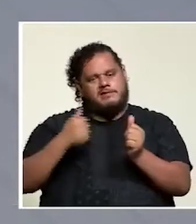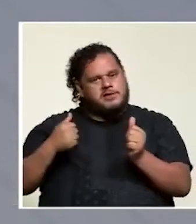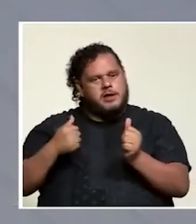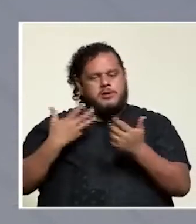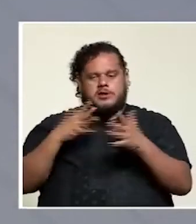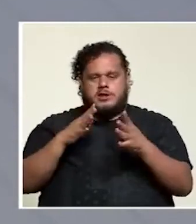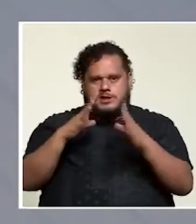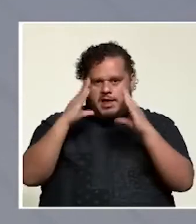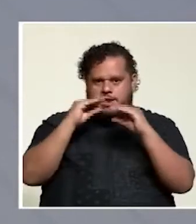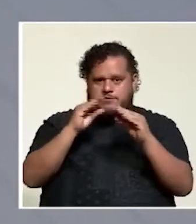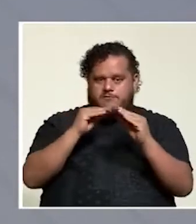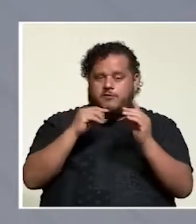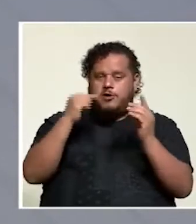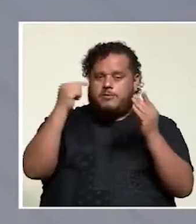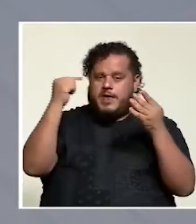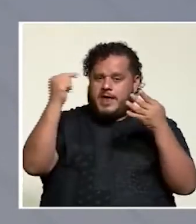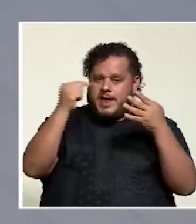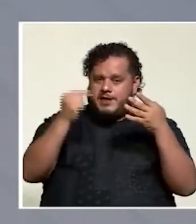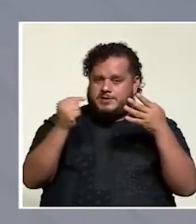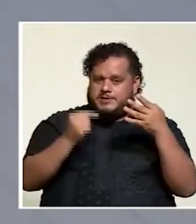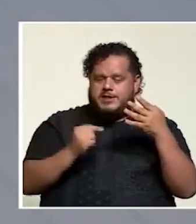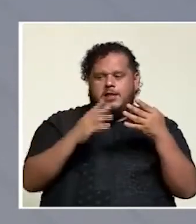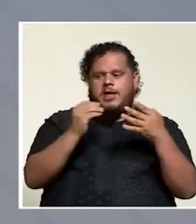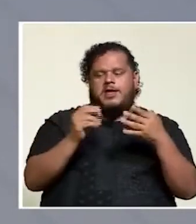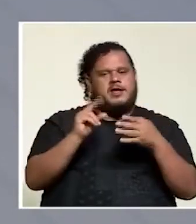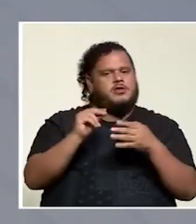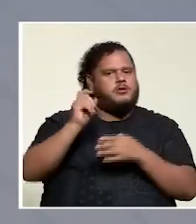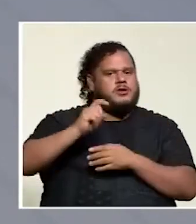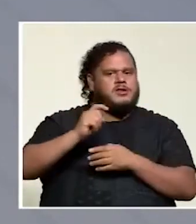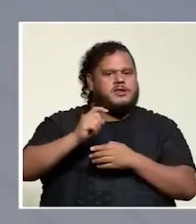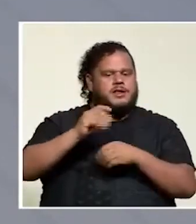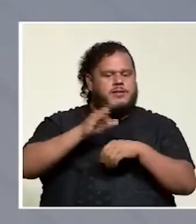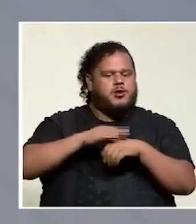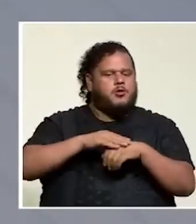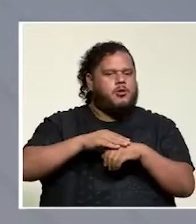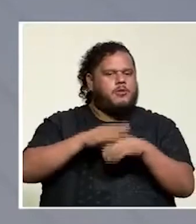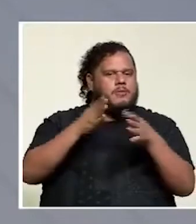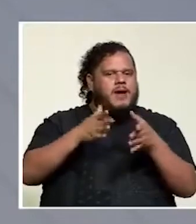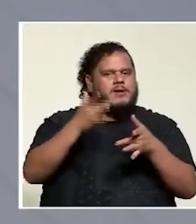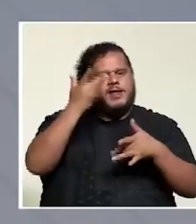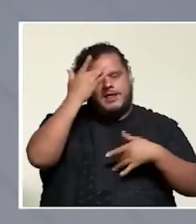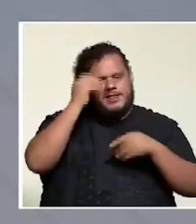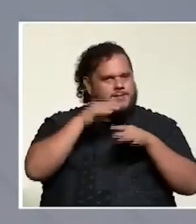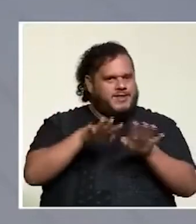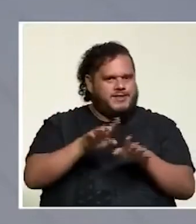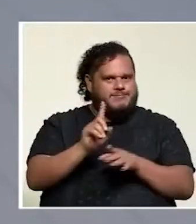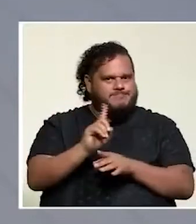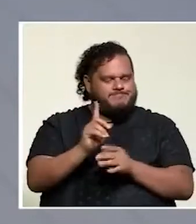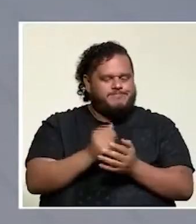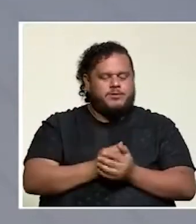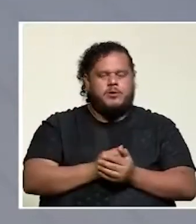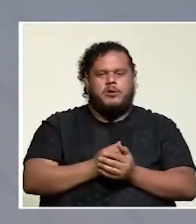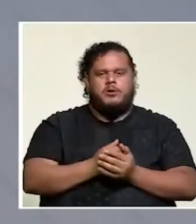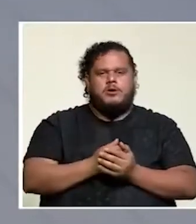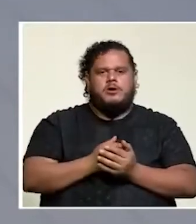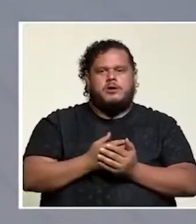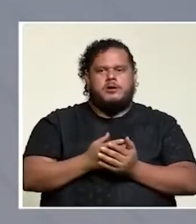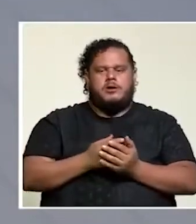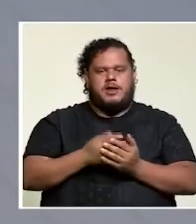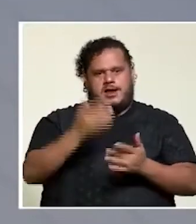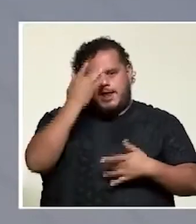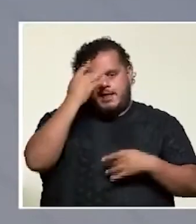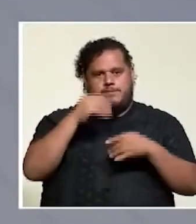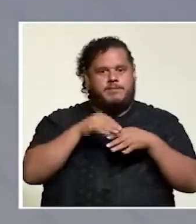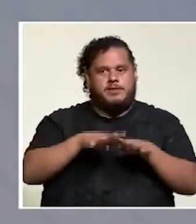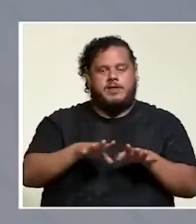el informe ha venido señalando, y que no necesariamente es la pandemia, digamos, la causante, ¿verdad? Sino que la pandemia